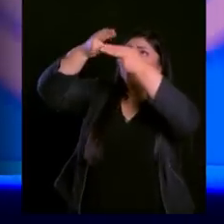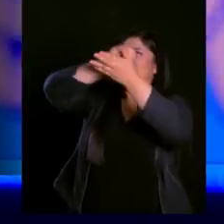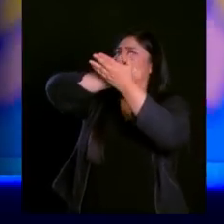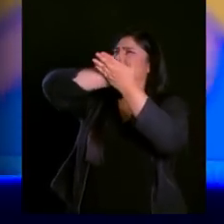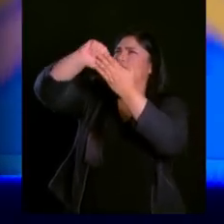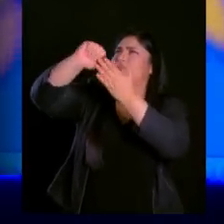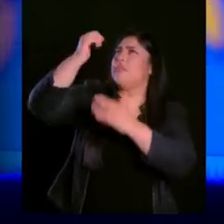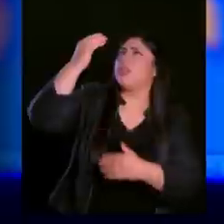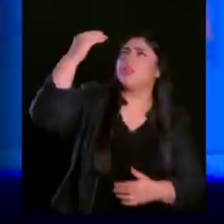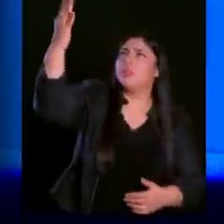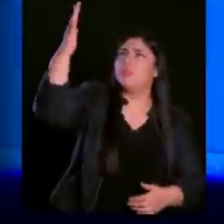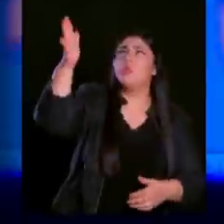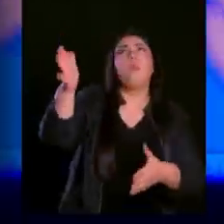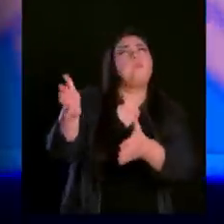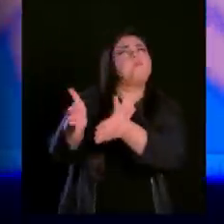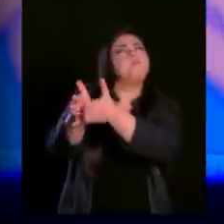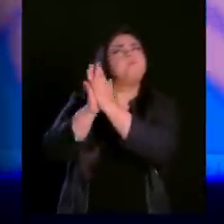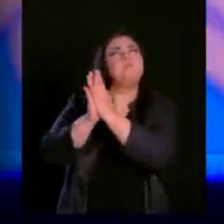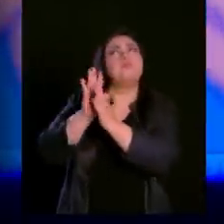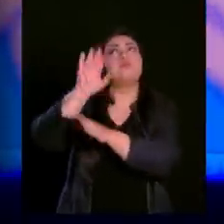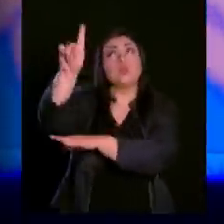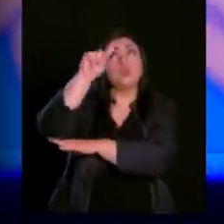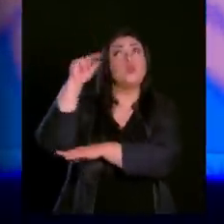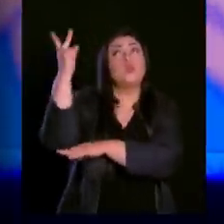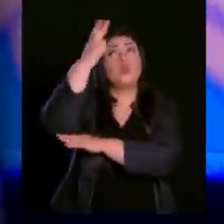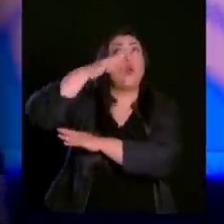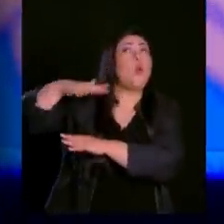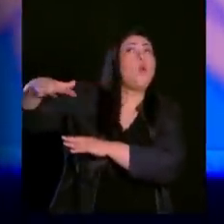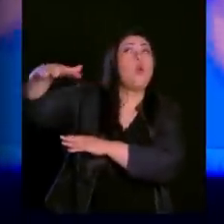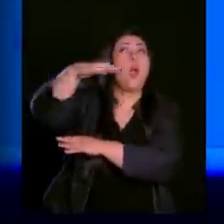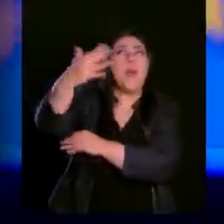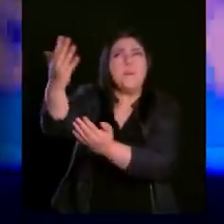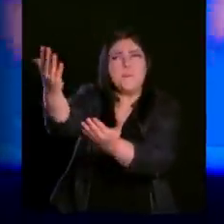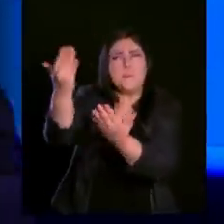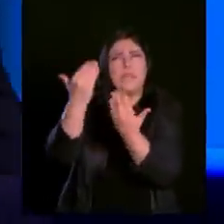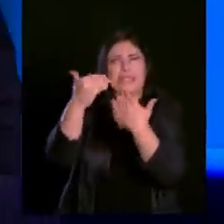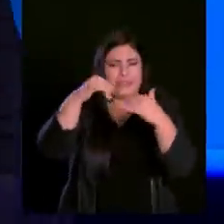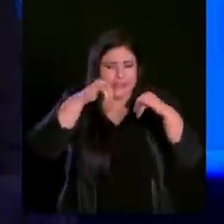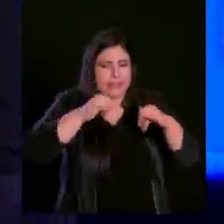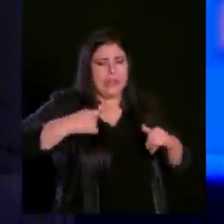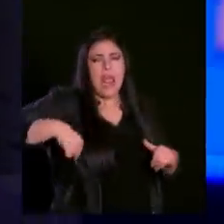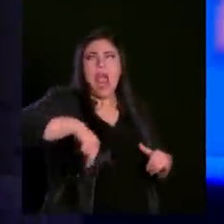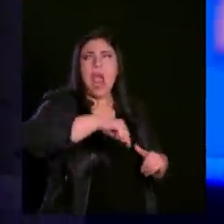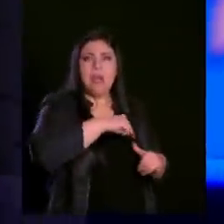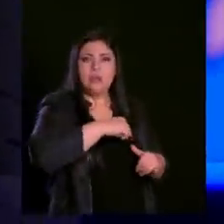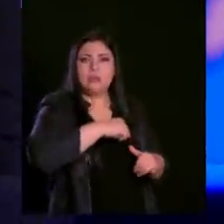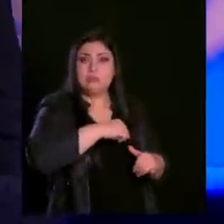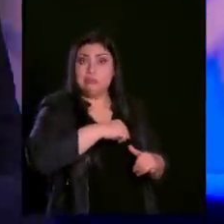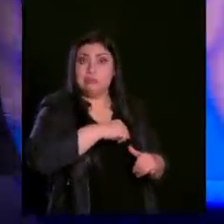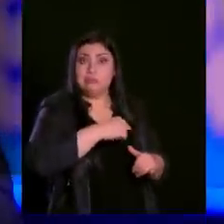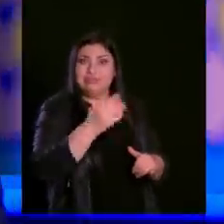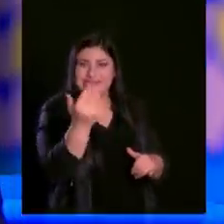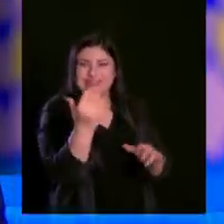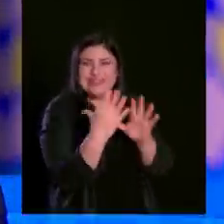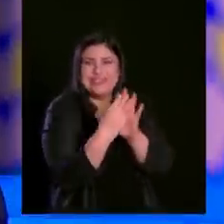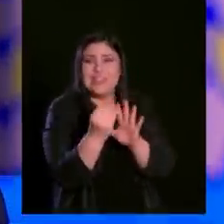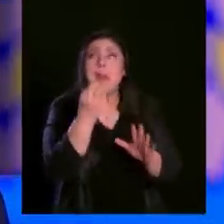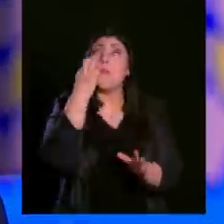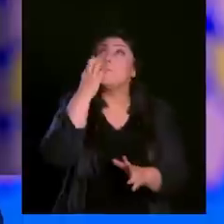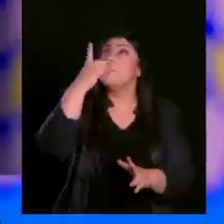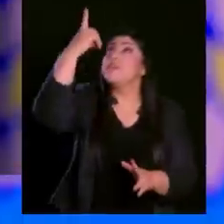venga a nosotros tu reino qué tal si todos levantamos nuestras manos al cielo y decimos padre